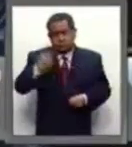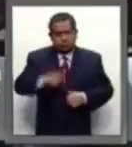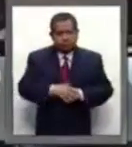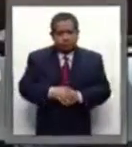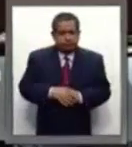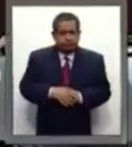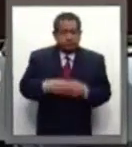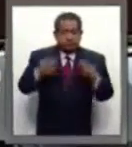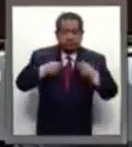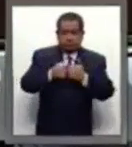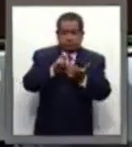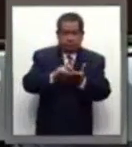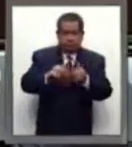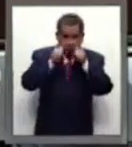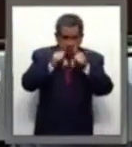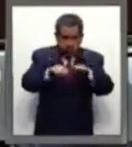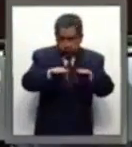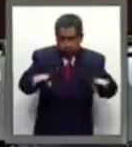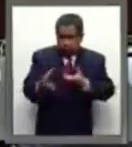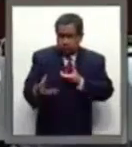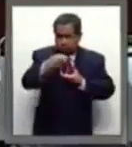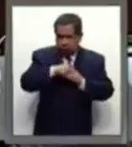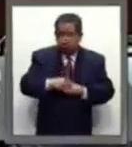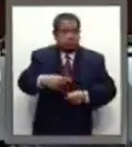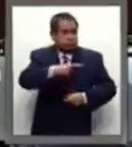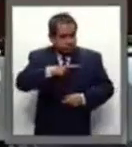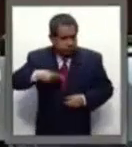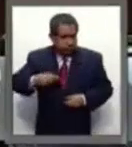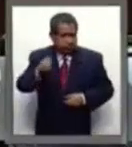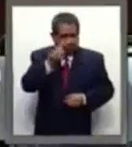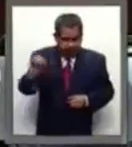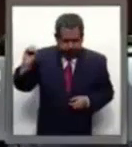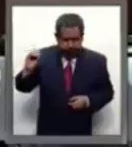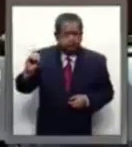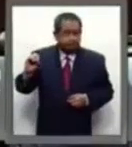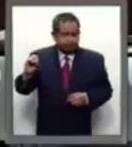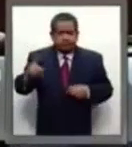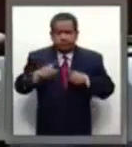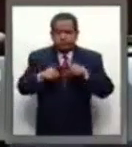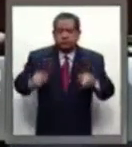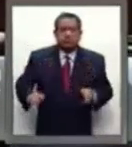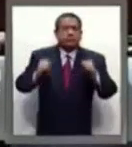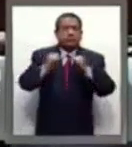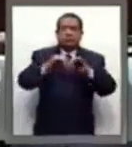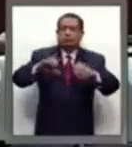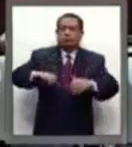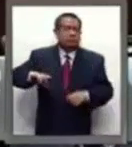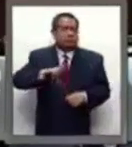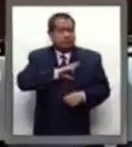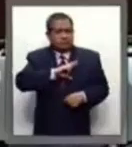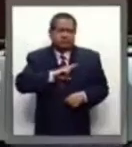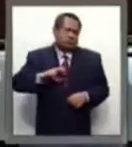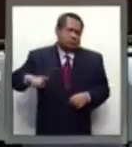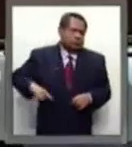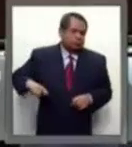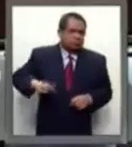de personas con discapacidad en la educación es más que un deber, una obligación. Las instituciones públicas y privadas